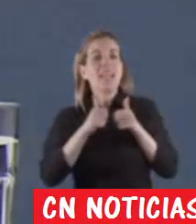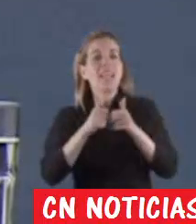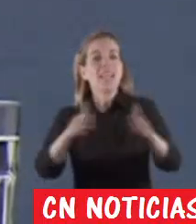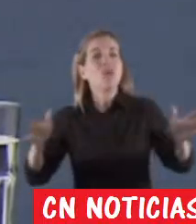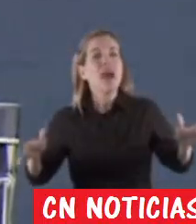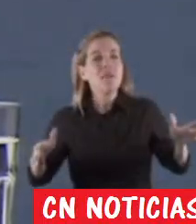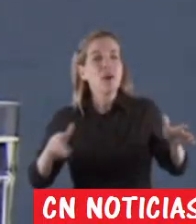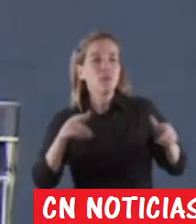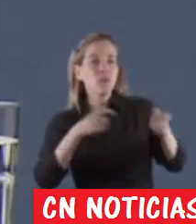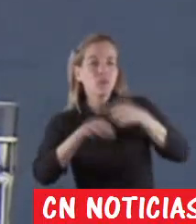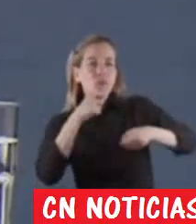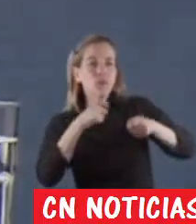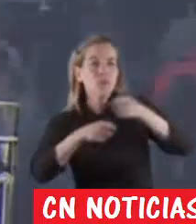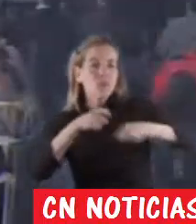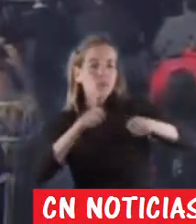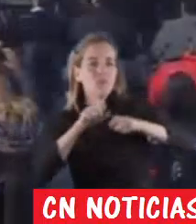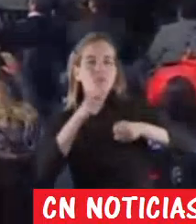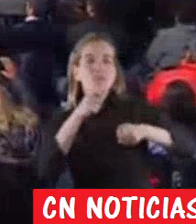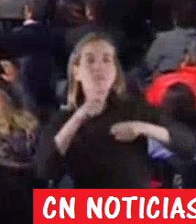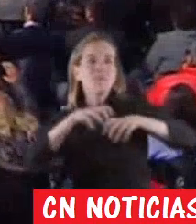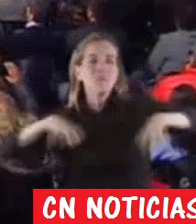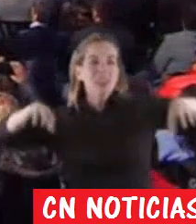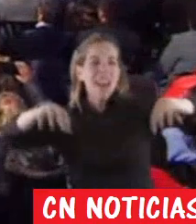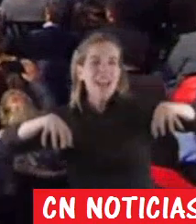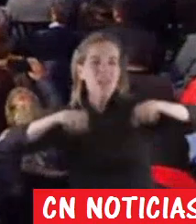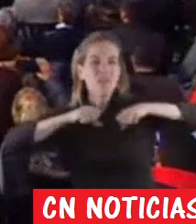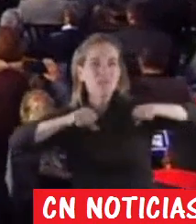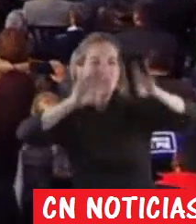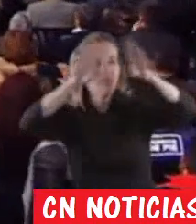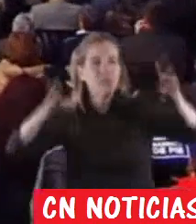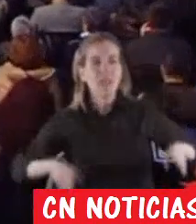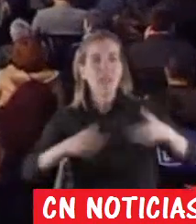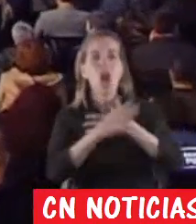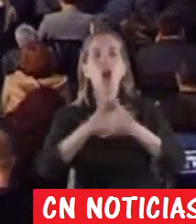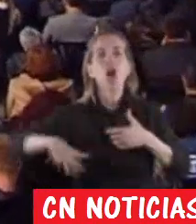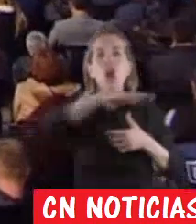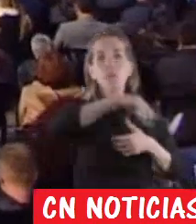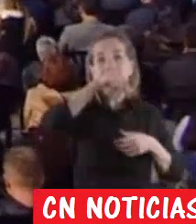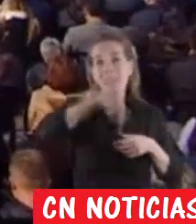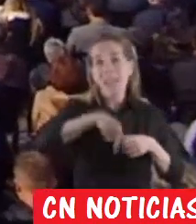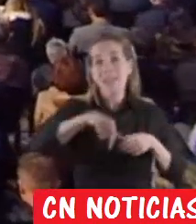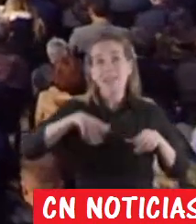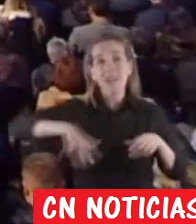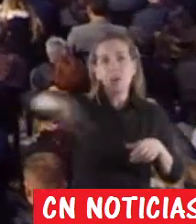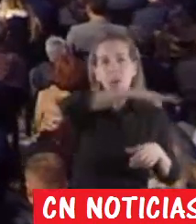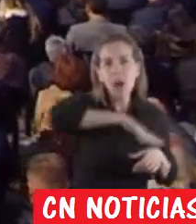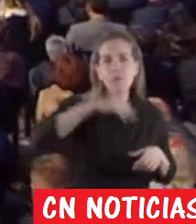Lomas, que es algo muy importante porque va, y me voy a referir a él en un